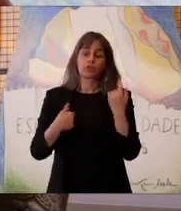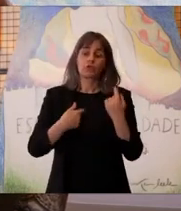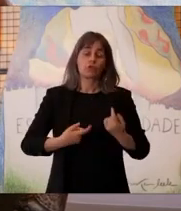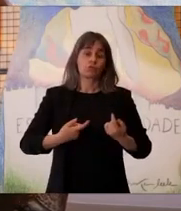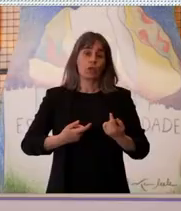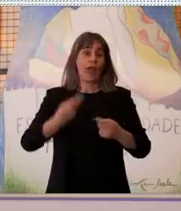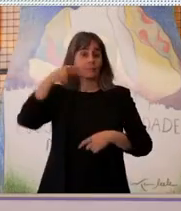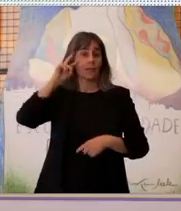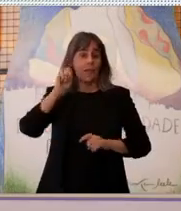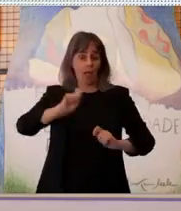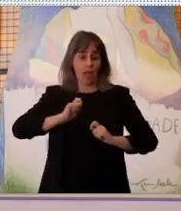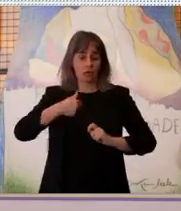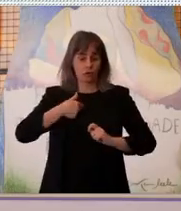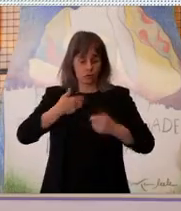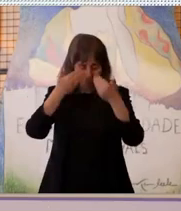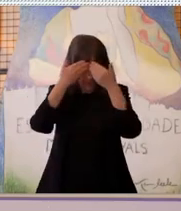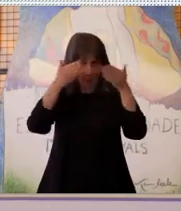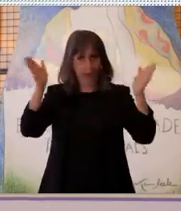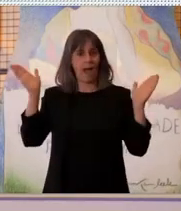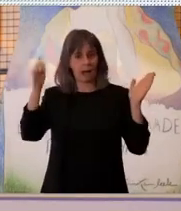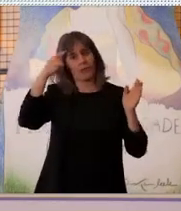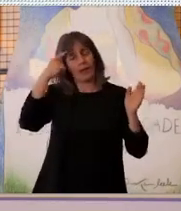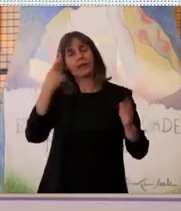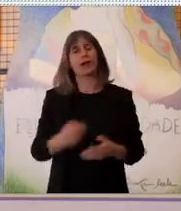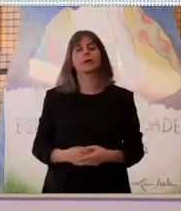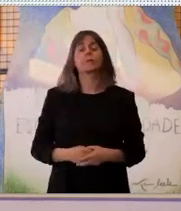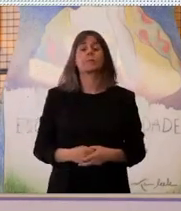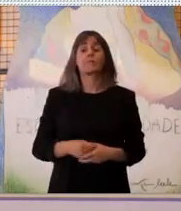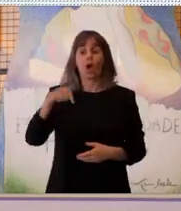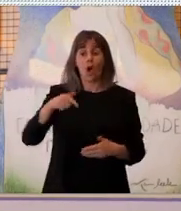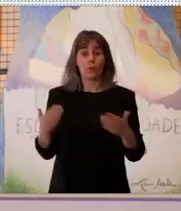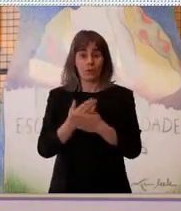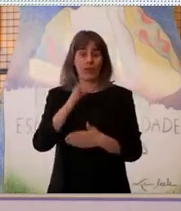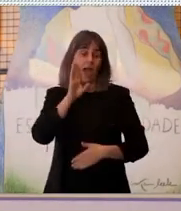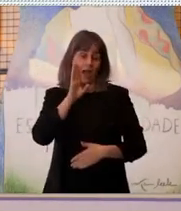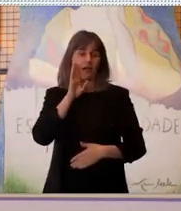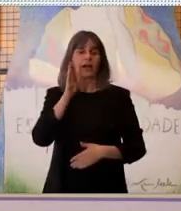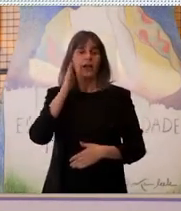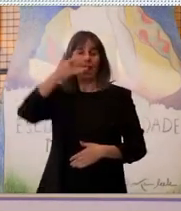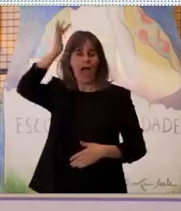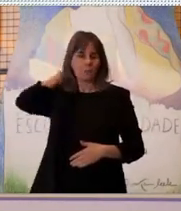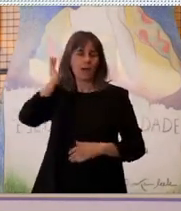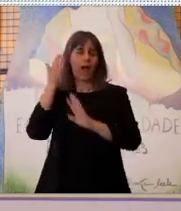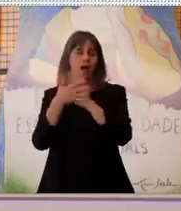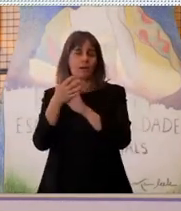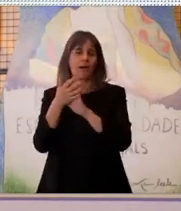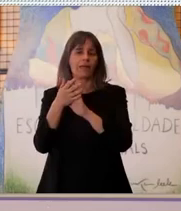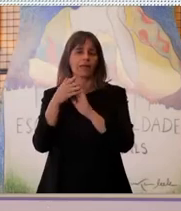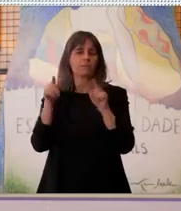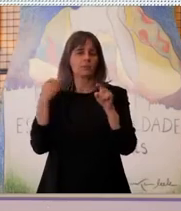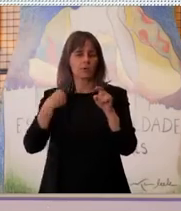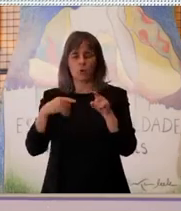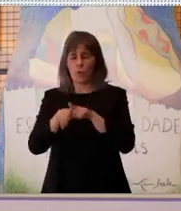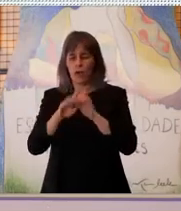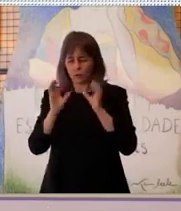más abierta decía Carmela esta mañana Que bueno que ya era menos muy poco sectaria y que creer tener la verdad